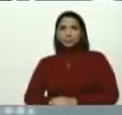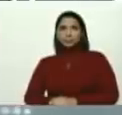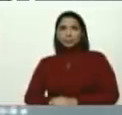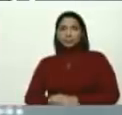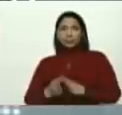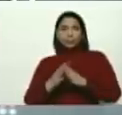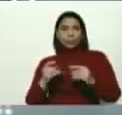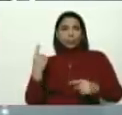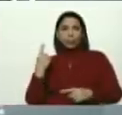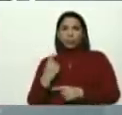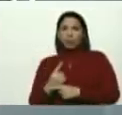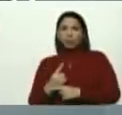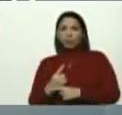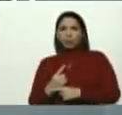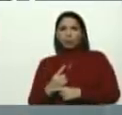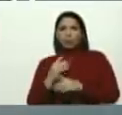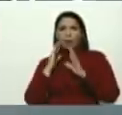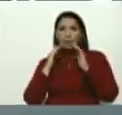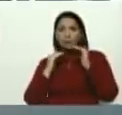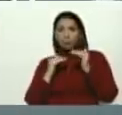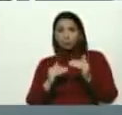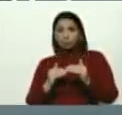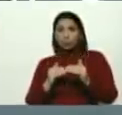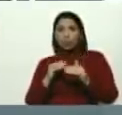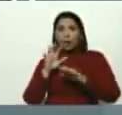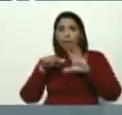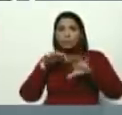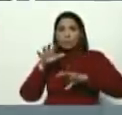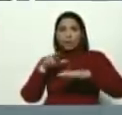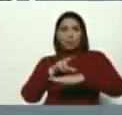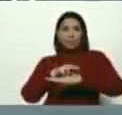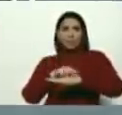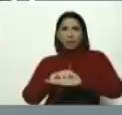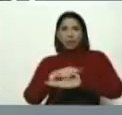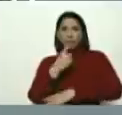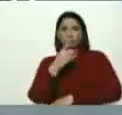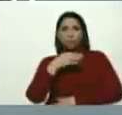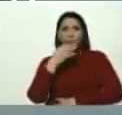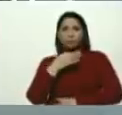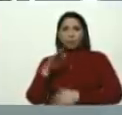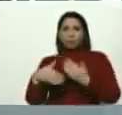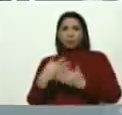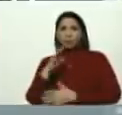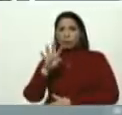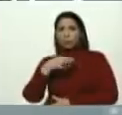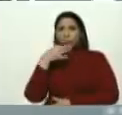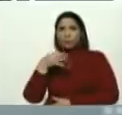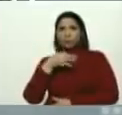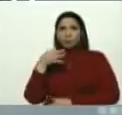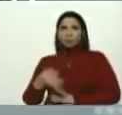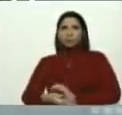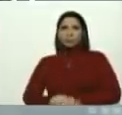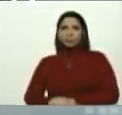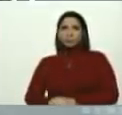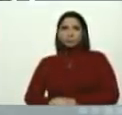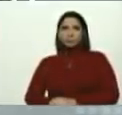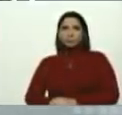Todo lo que tiene que ver con atención veterinaria, mascotas, de 1 de la tarde a 4 de la tarde.